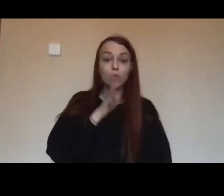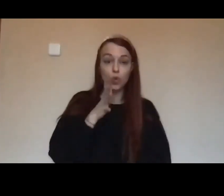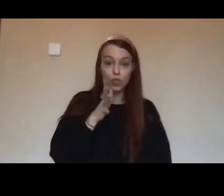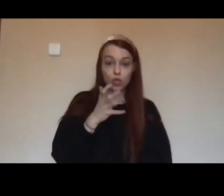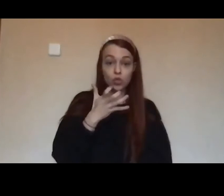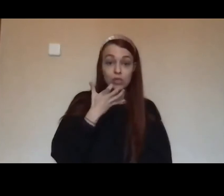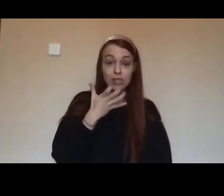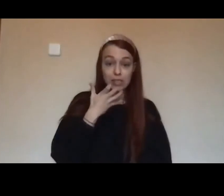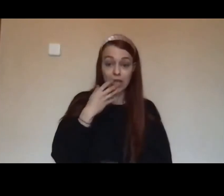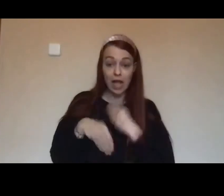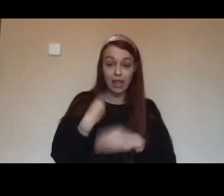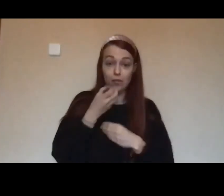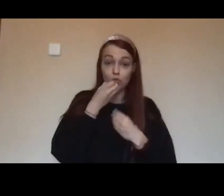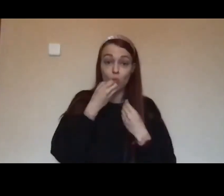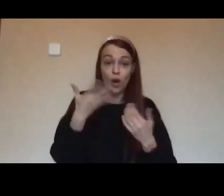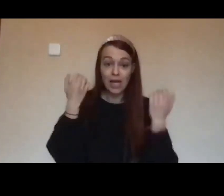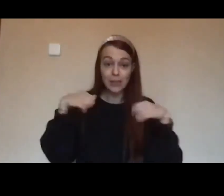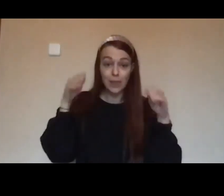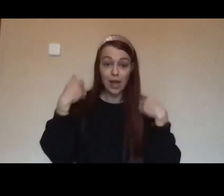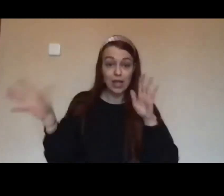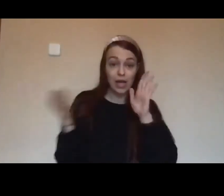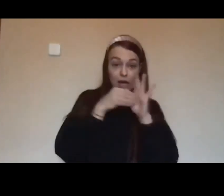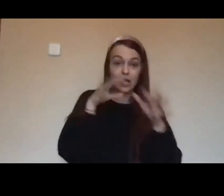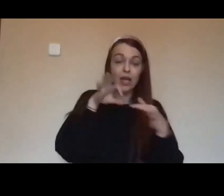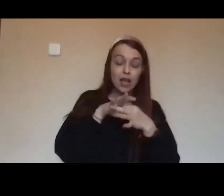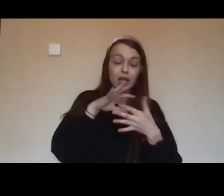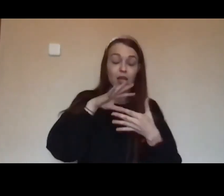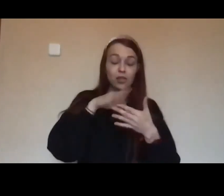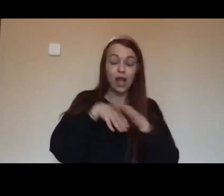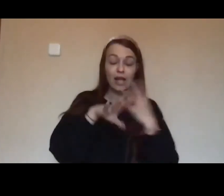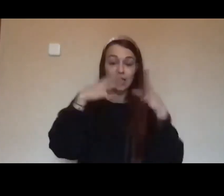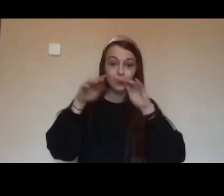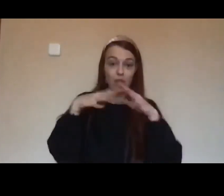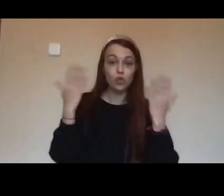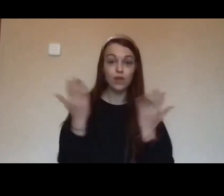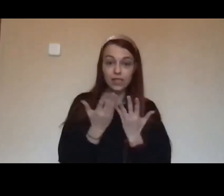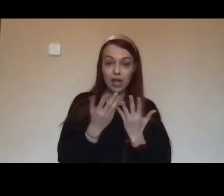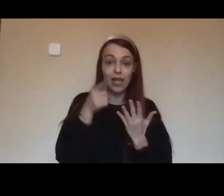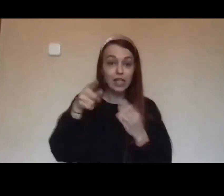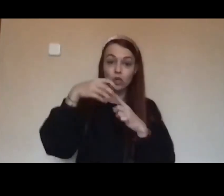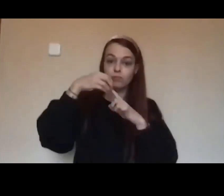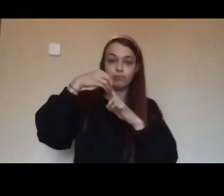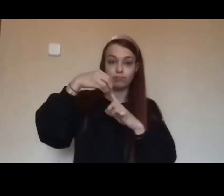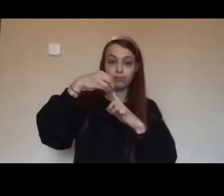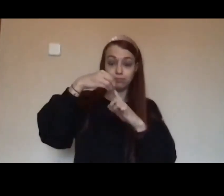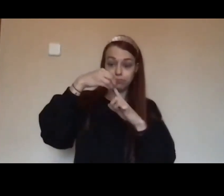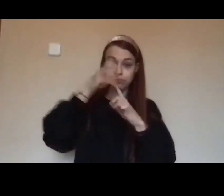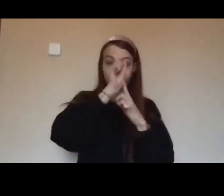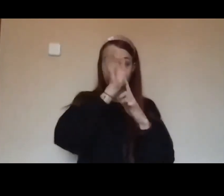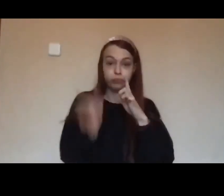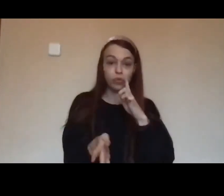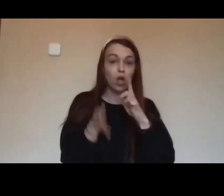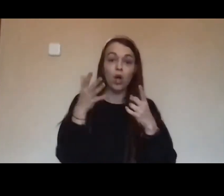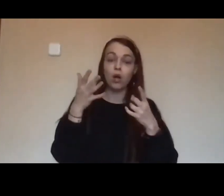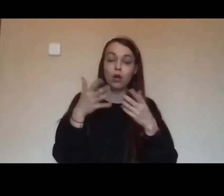buenas prácticas relacionadas con la accesibilidad universal debe ser el eje vertebrador de cualquier intervención